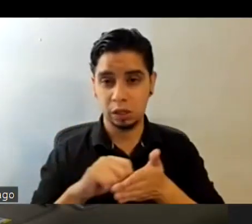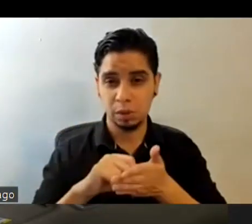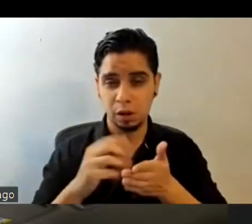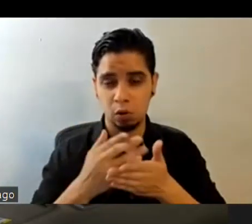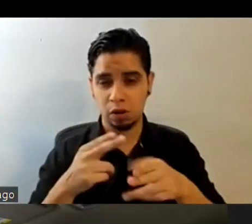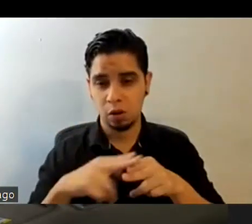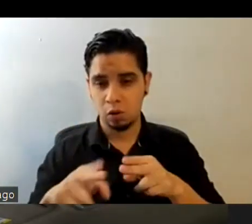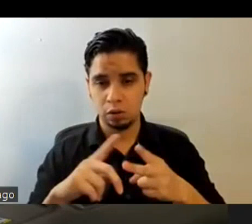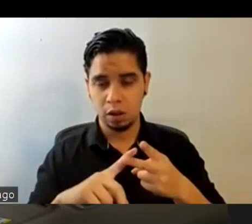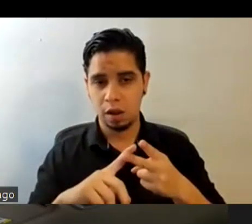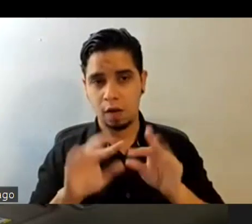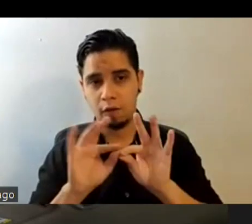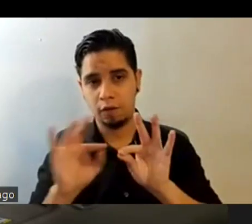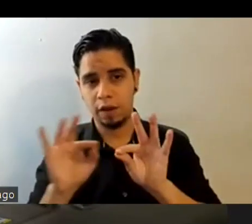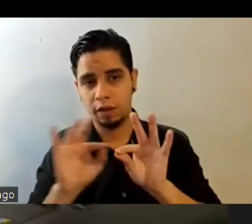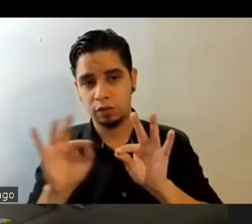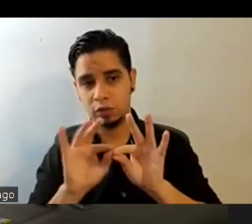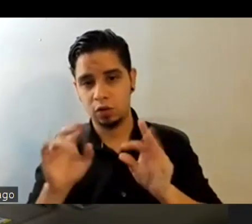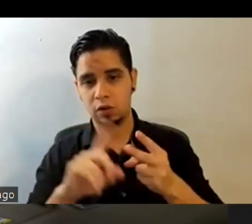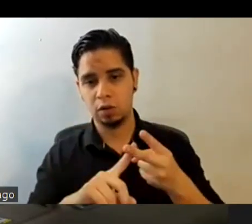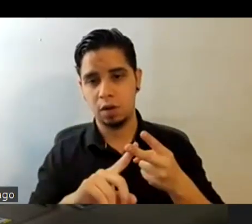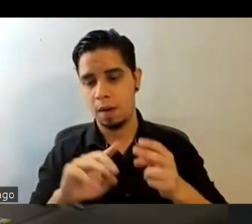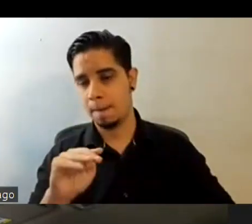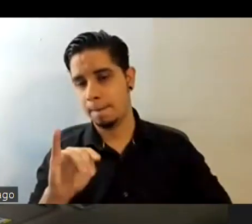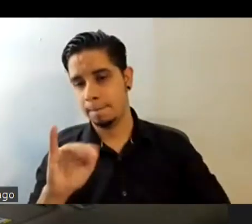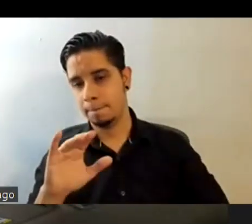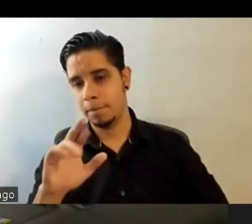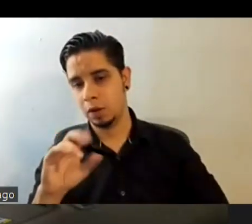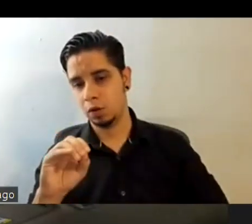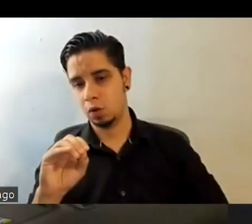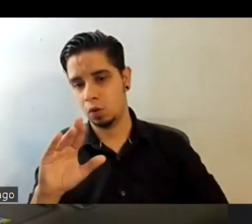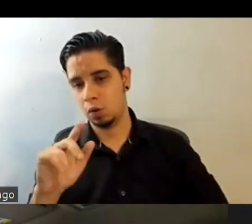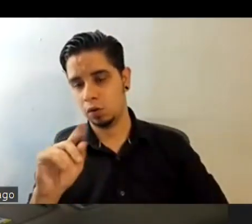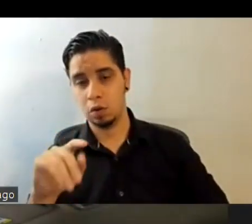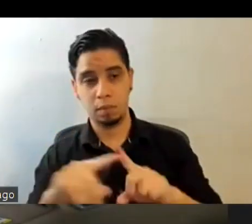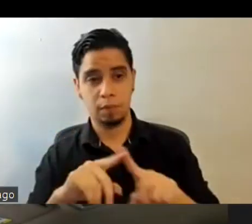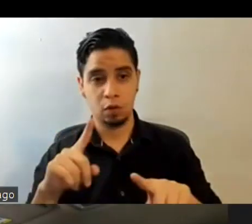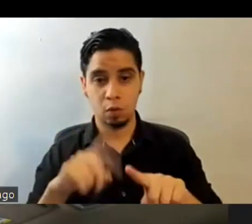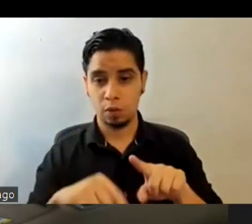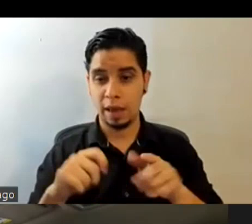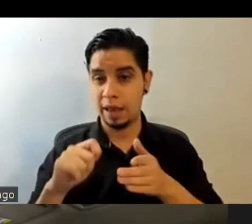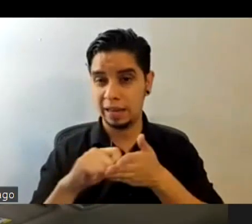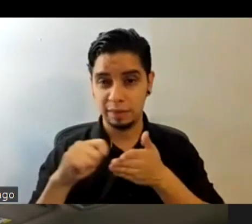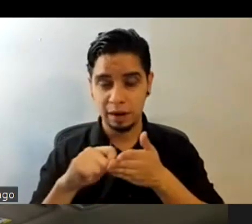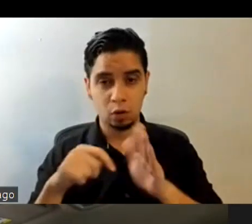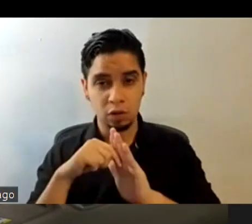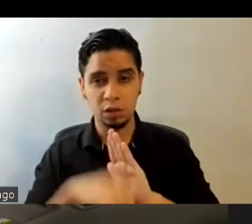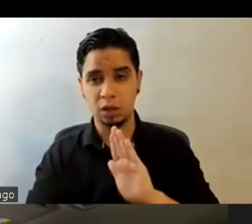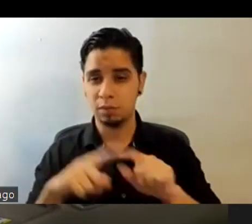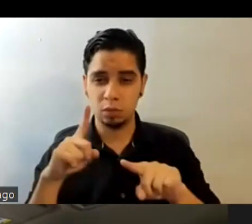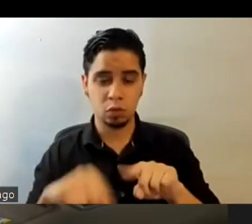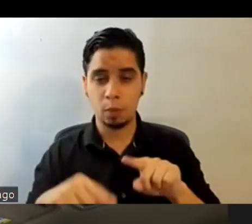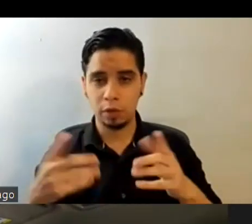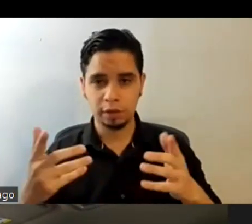de versos, unos microcuentos, pero que no podía ponerme a escribir, decir, mira, voy a escribir algo que tengo